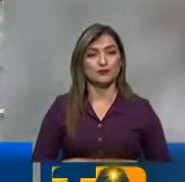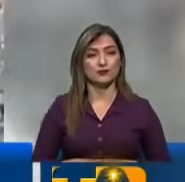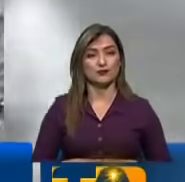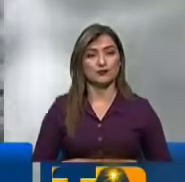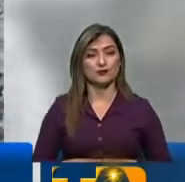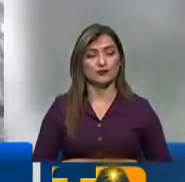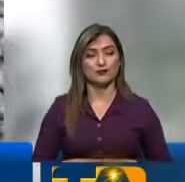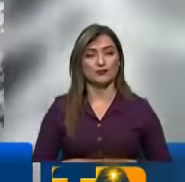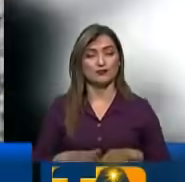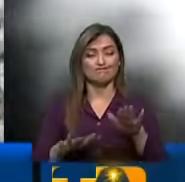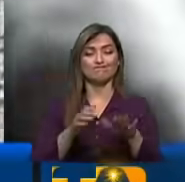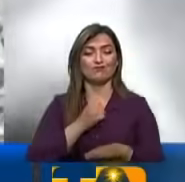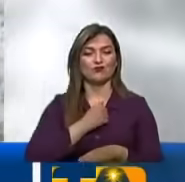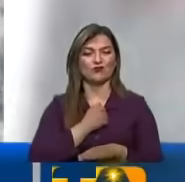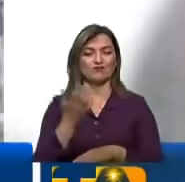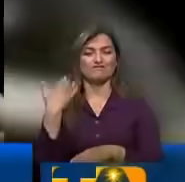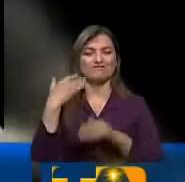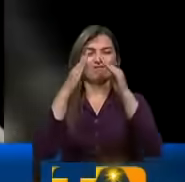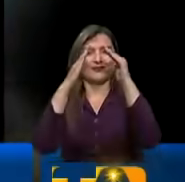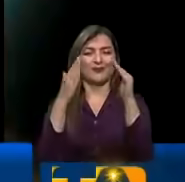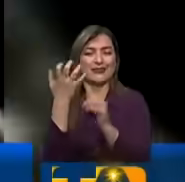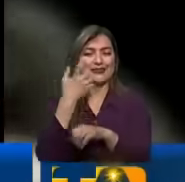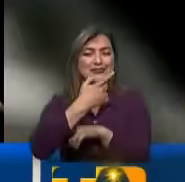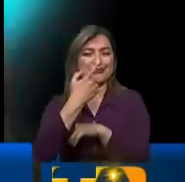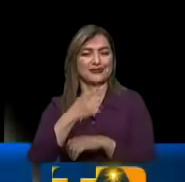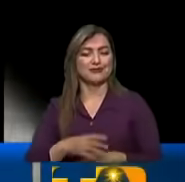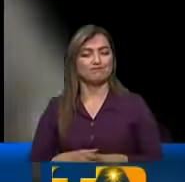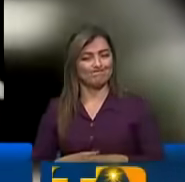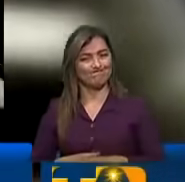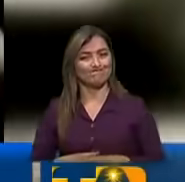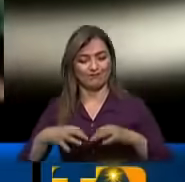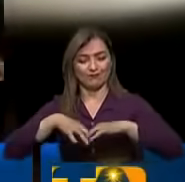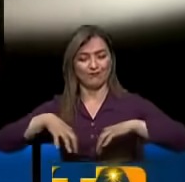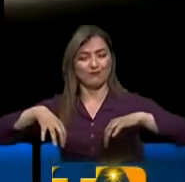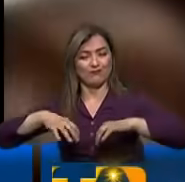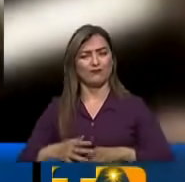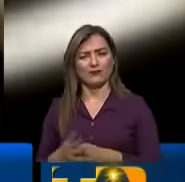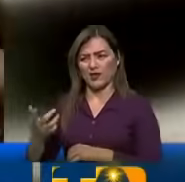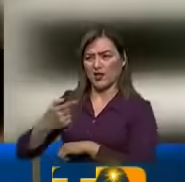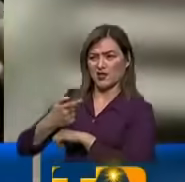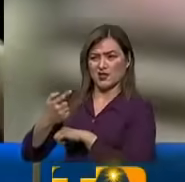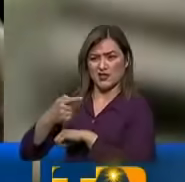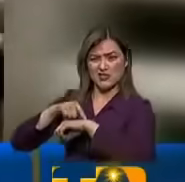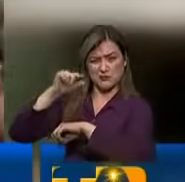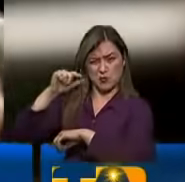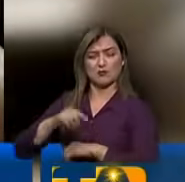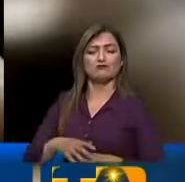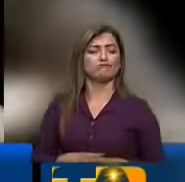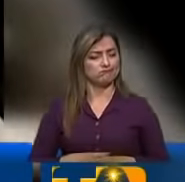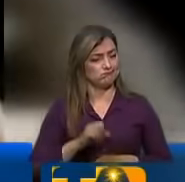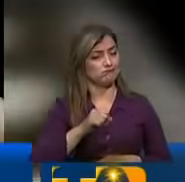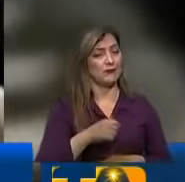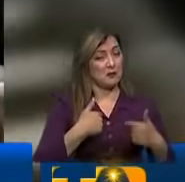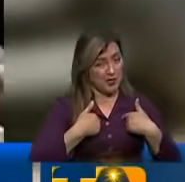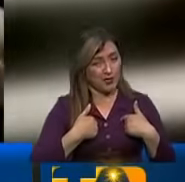socavón ya se viene más o menos en mi propiedad hace unos 15 días atrás que se hizo ese hueco. 15 días recién. Sí, recién. Pero no solo